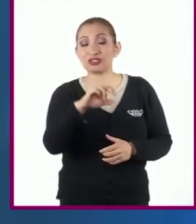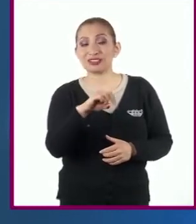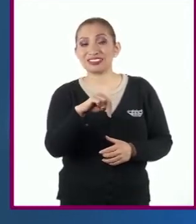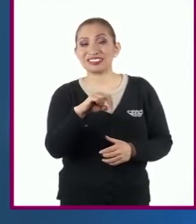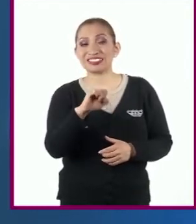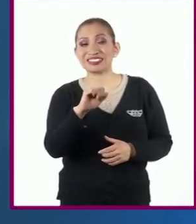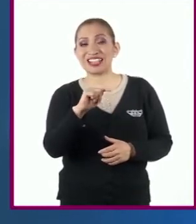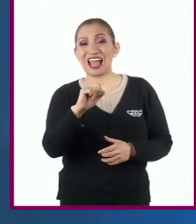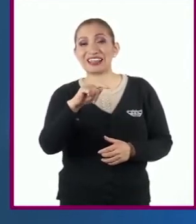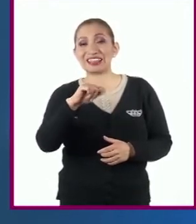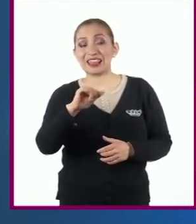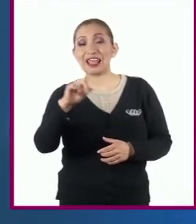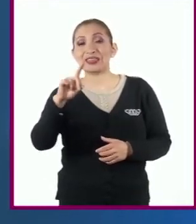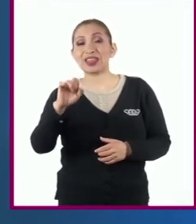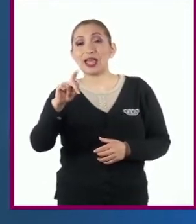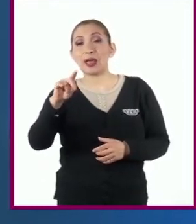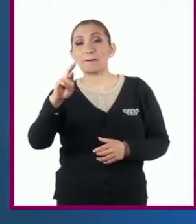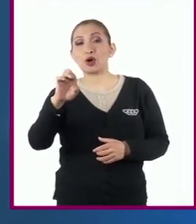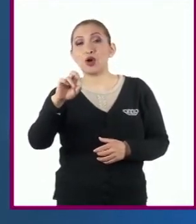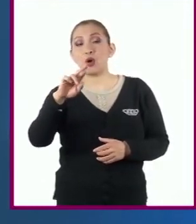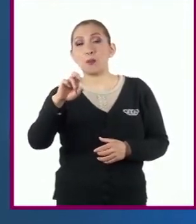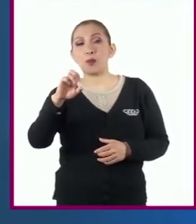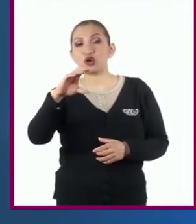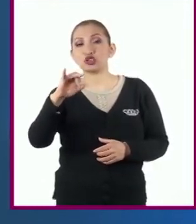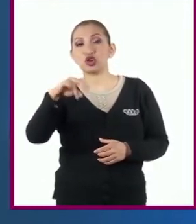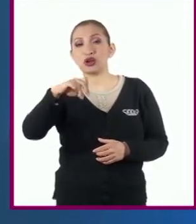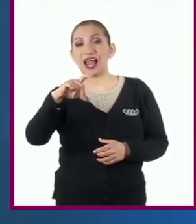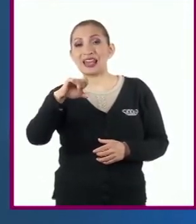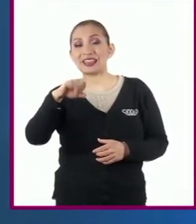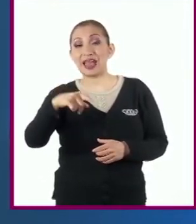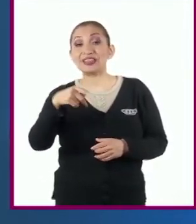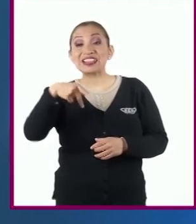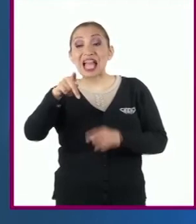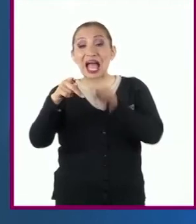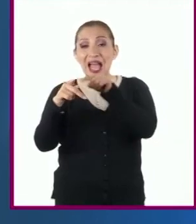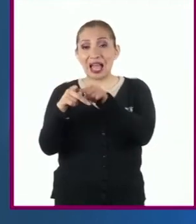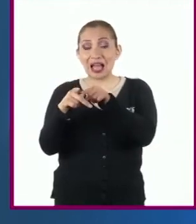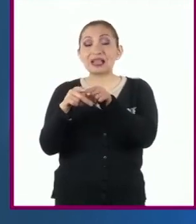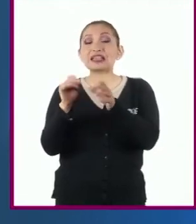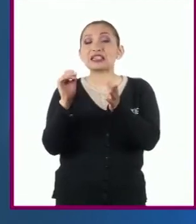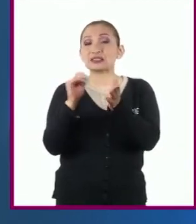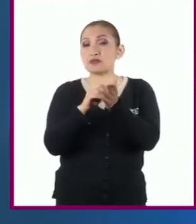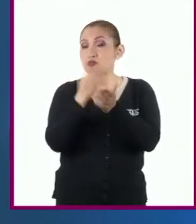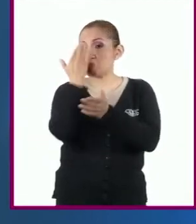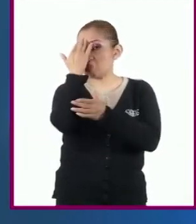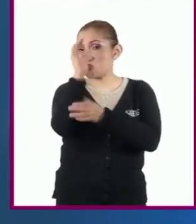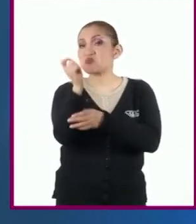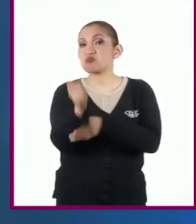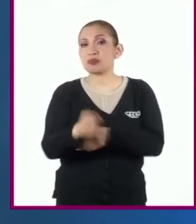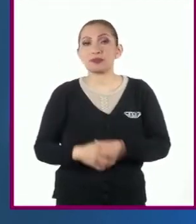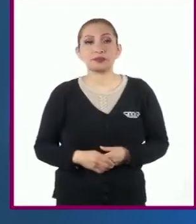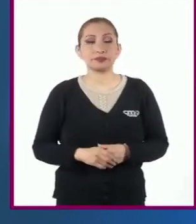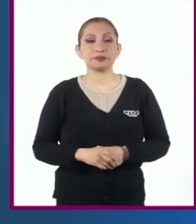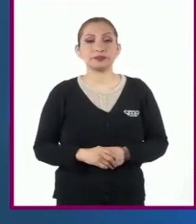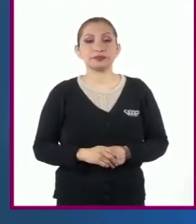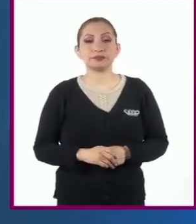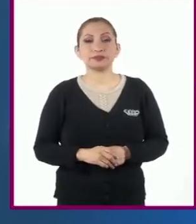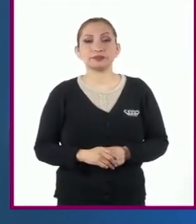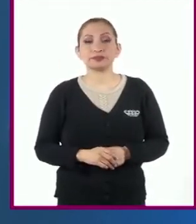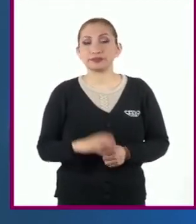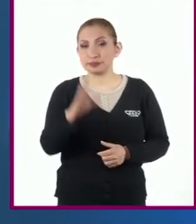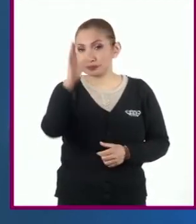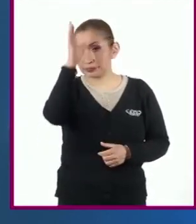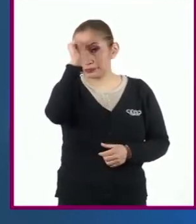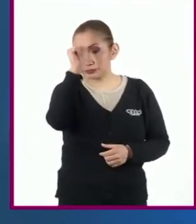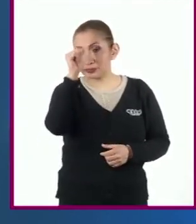de proporcionalidad que representamos con K y que aún no conocemos.